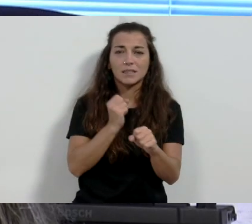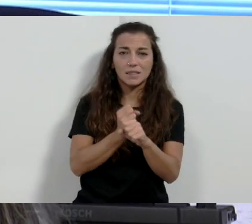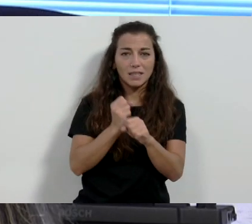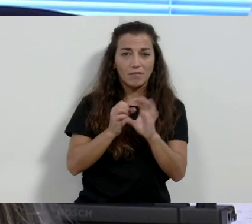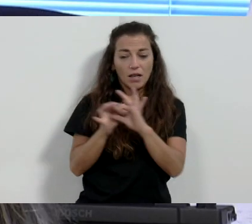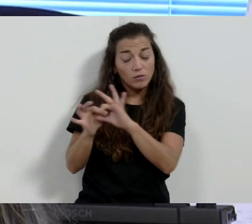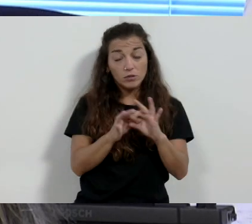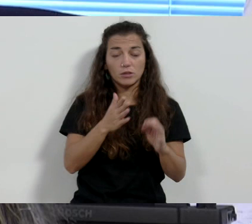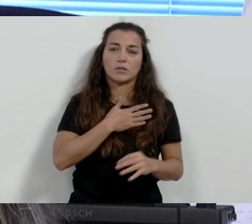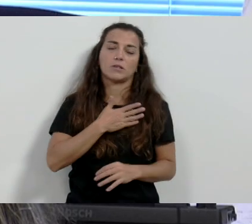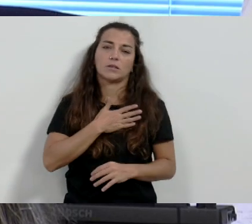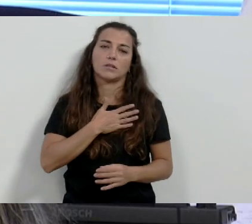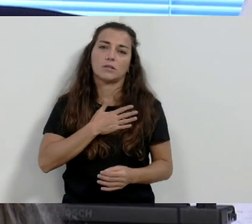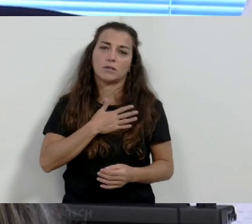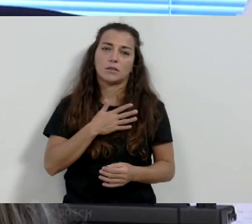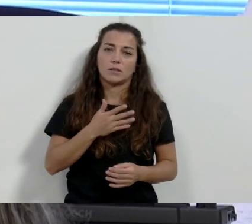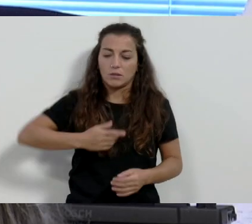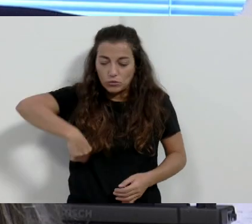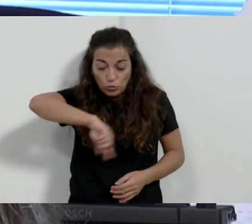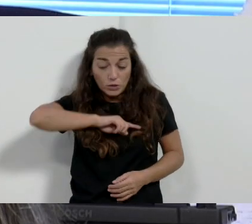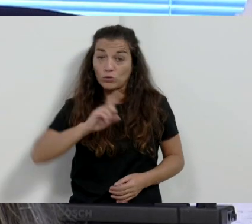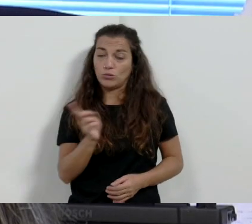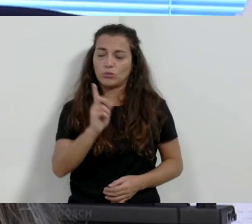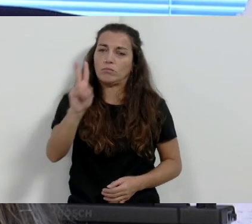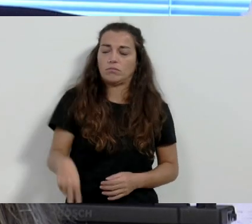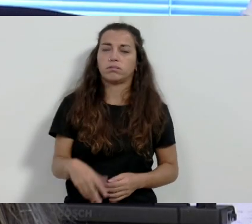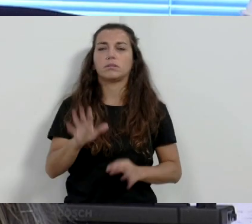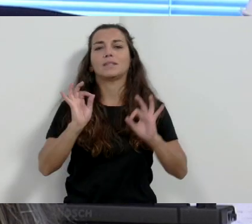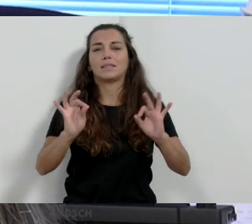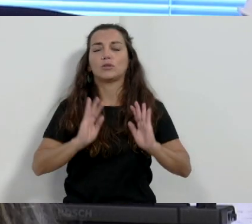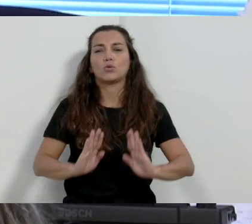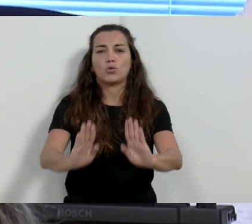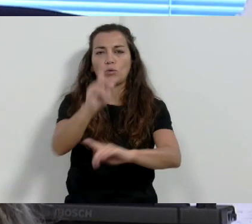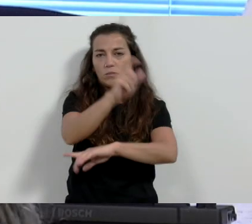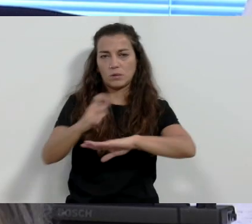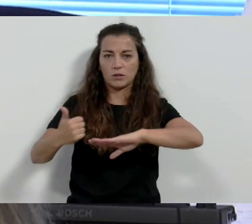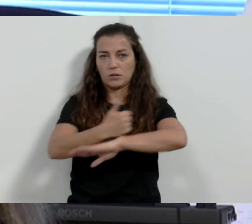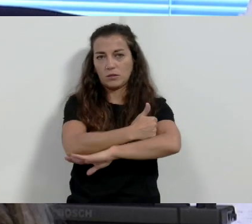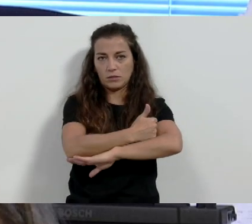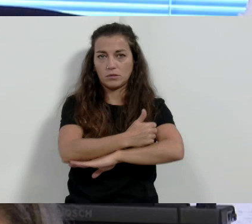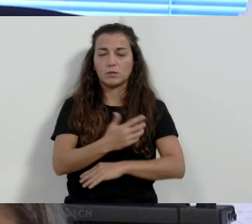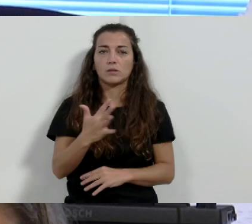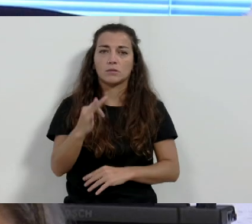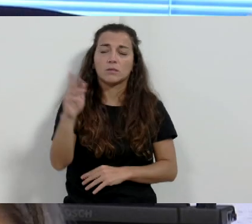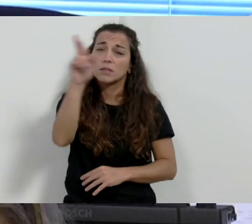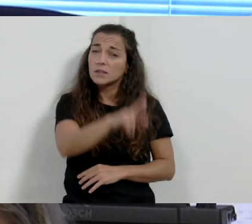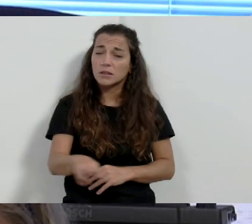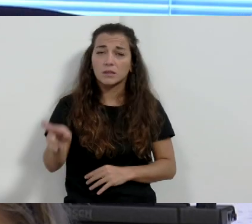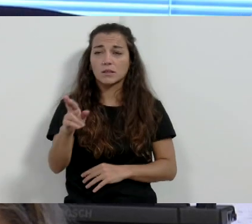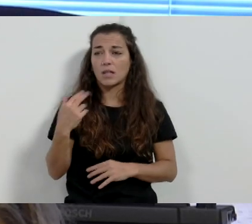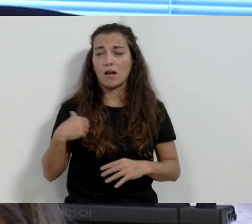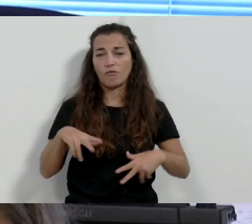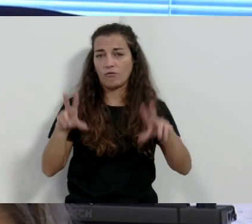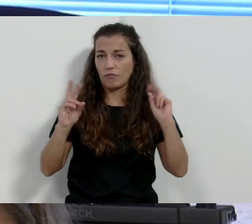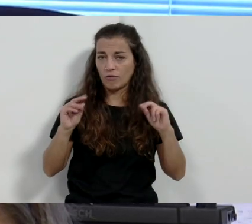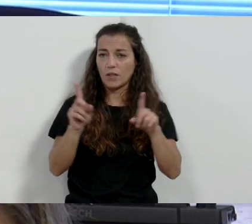ciudad y no es de nosotras y nosotros mismos. Y insisto una vez más y ya termino, en que hagamos un esfuerzo